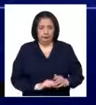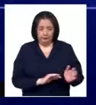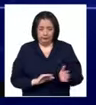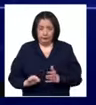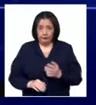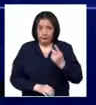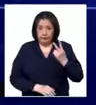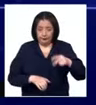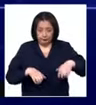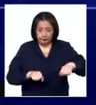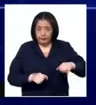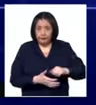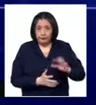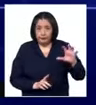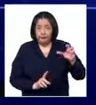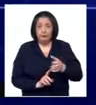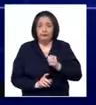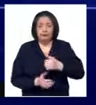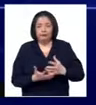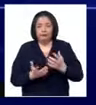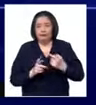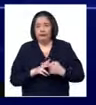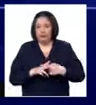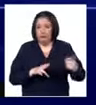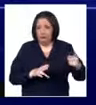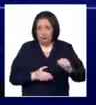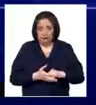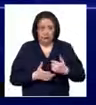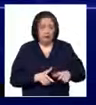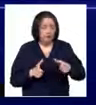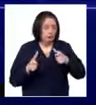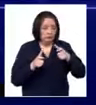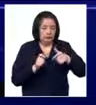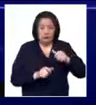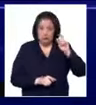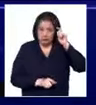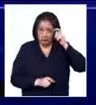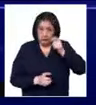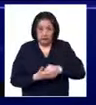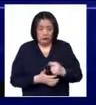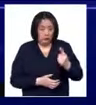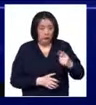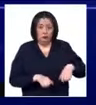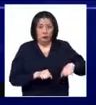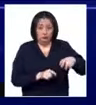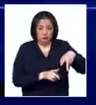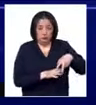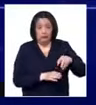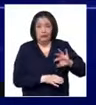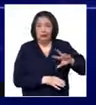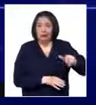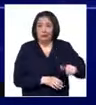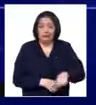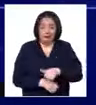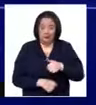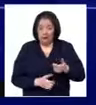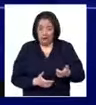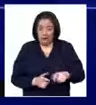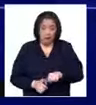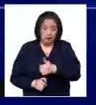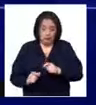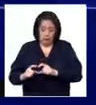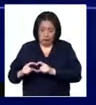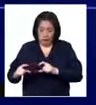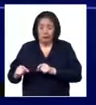Dos motociclistas fueron capturados cuando intentaban darse a la fuga de un operativo en Magdalena. Uno de ellos conducía una moto robada, mientras el vehículo del